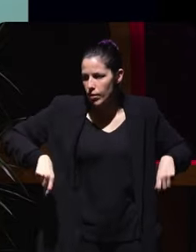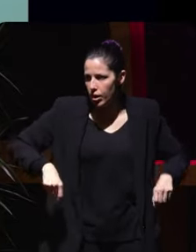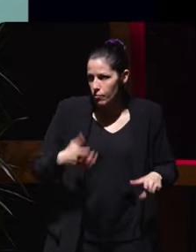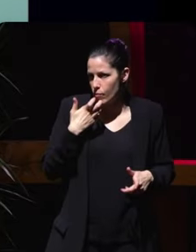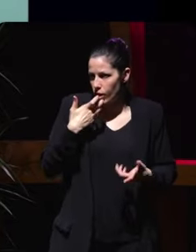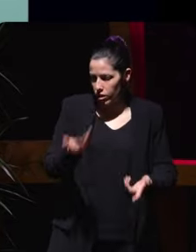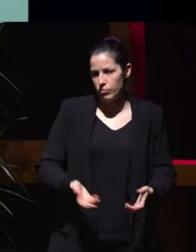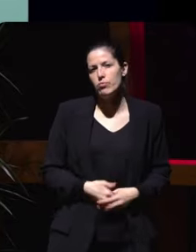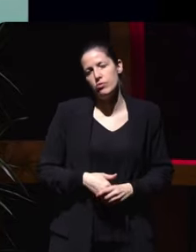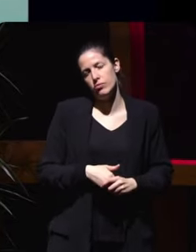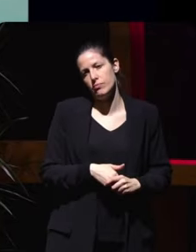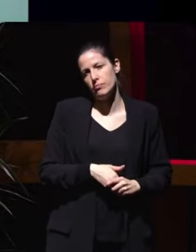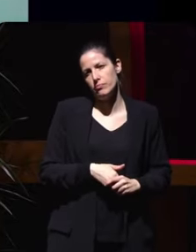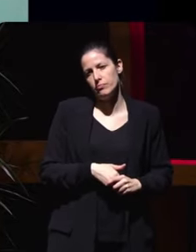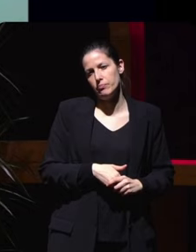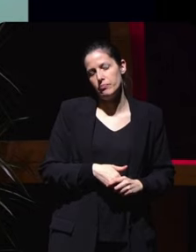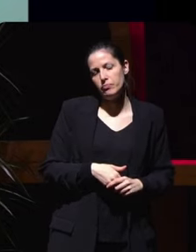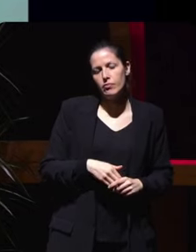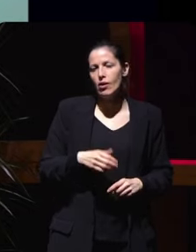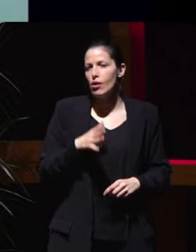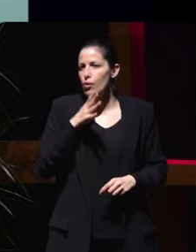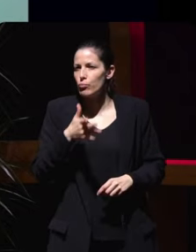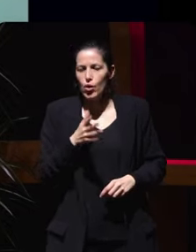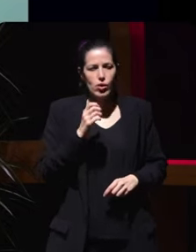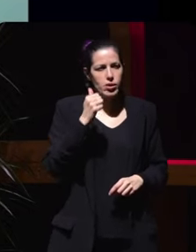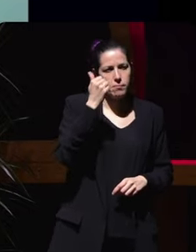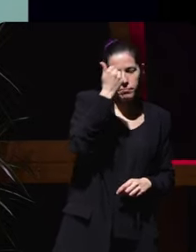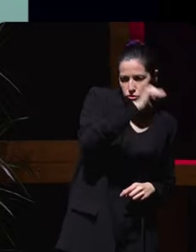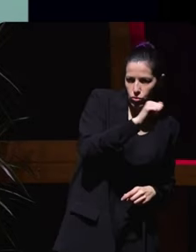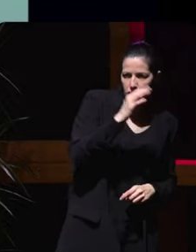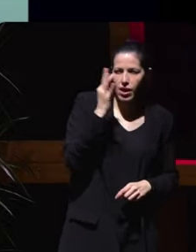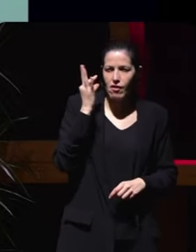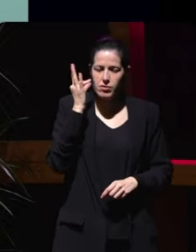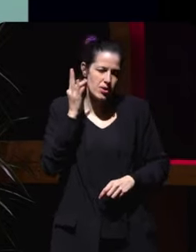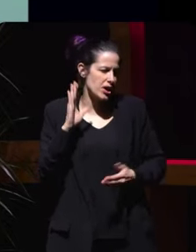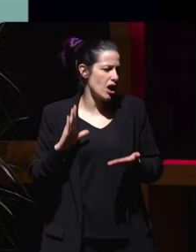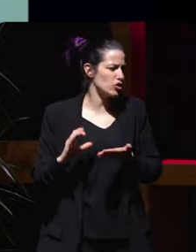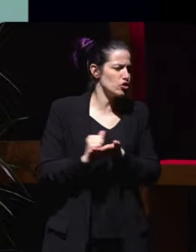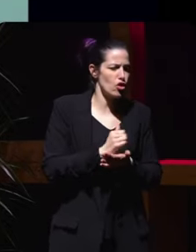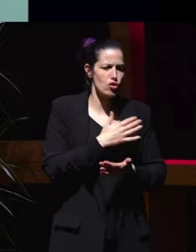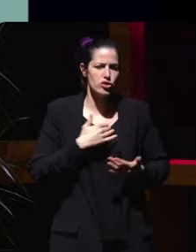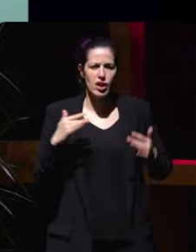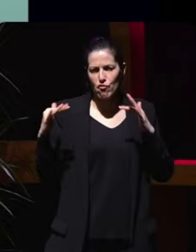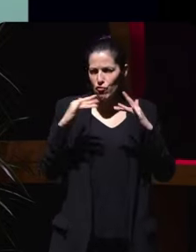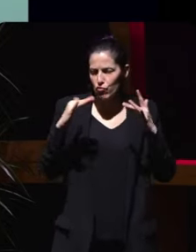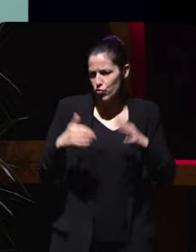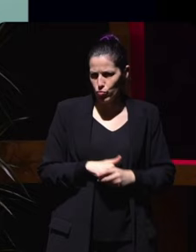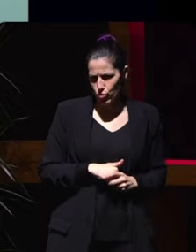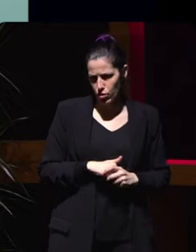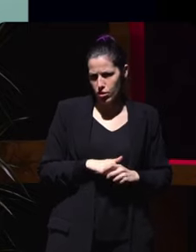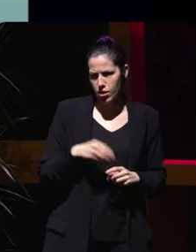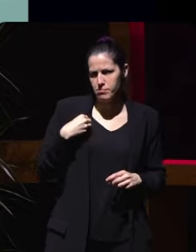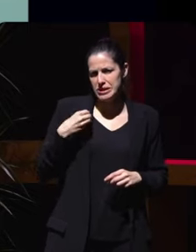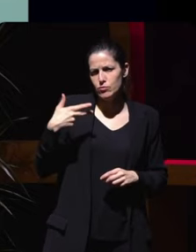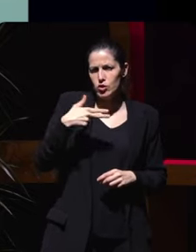mundo del fútbol, tanto en categoría masculina como en femenina. Todos quieren estar allí, todos quieren ser tertulianos del chiringuito.